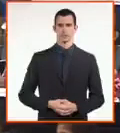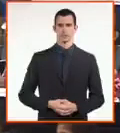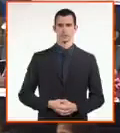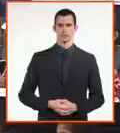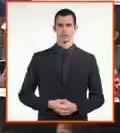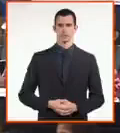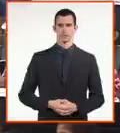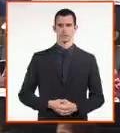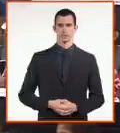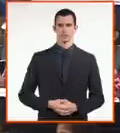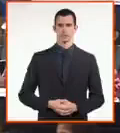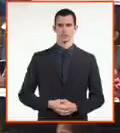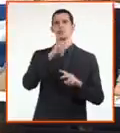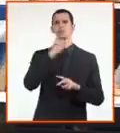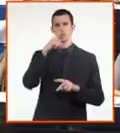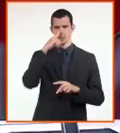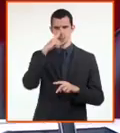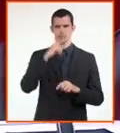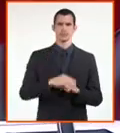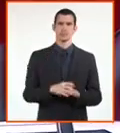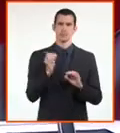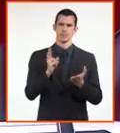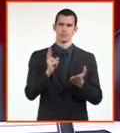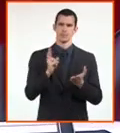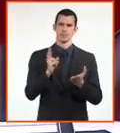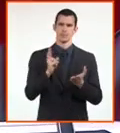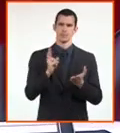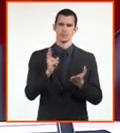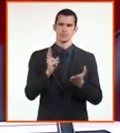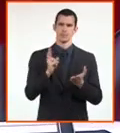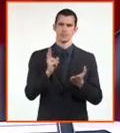García, miembro del Comité Central del Partido del Consejo de Estado y primera